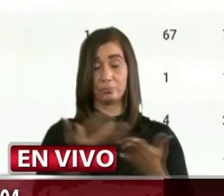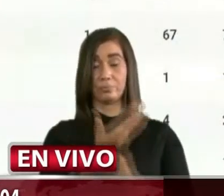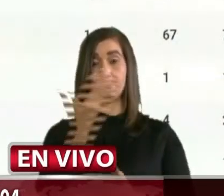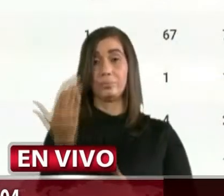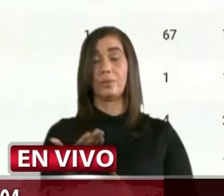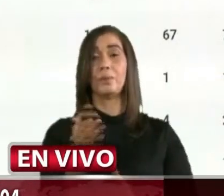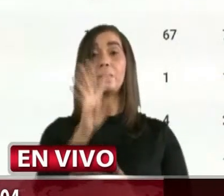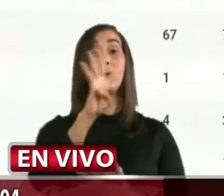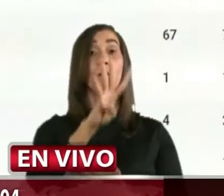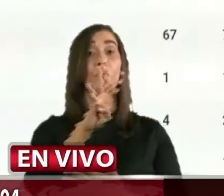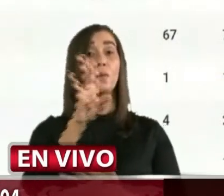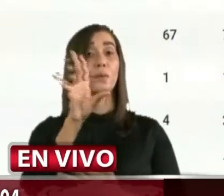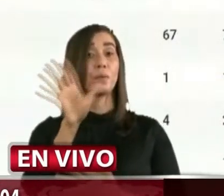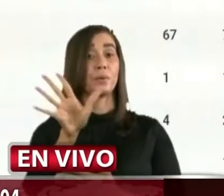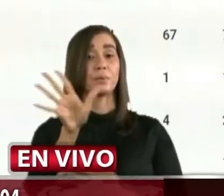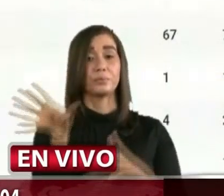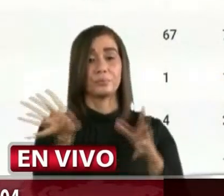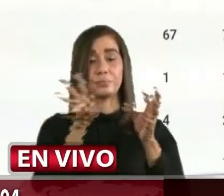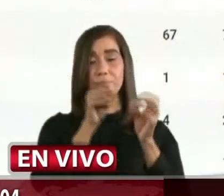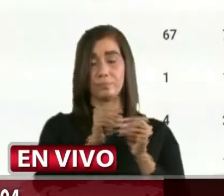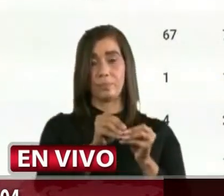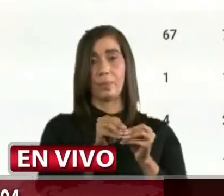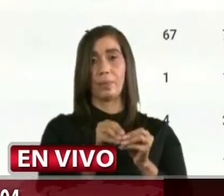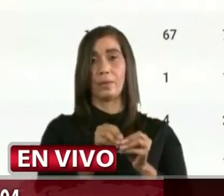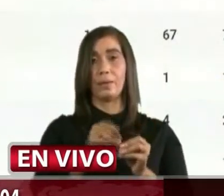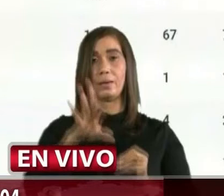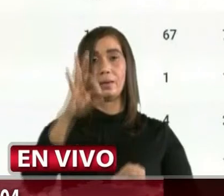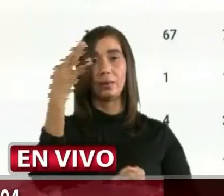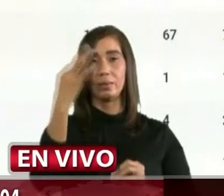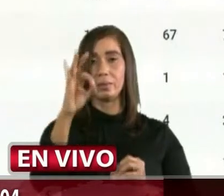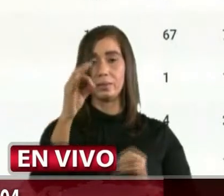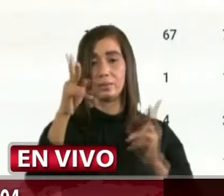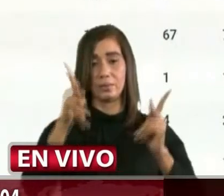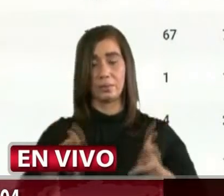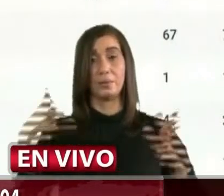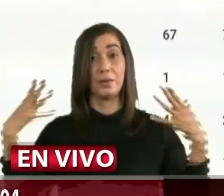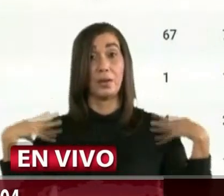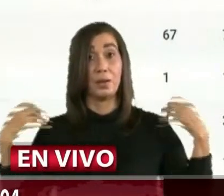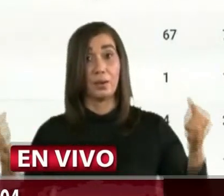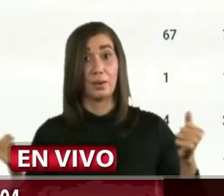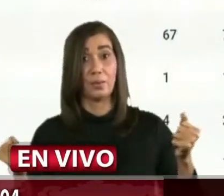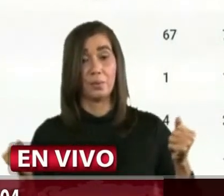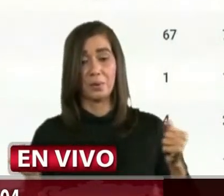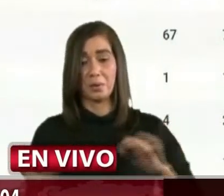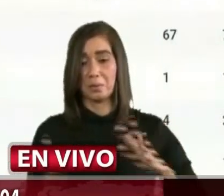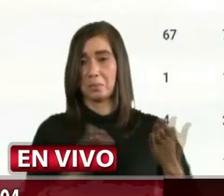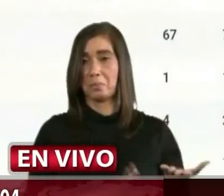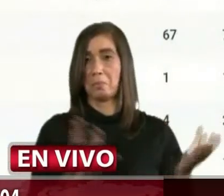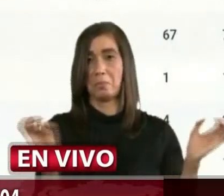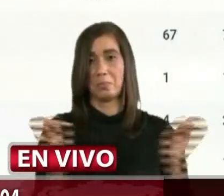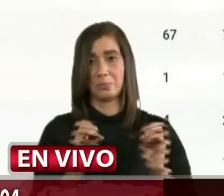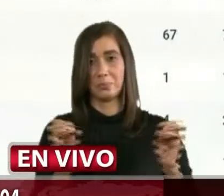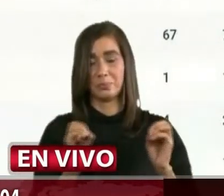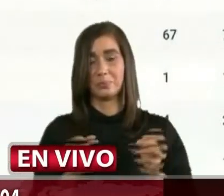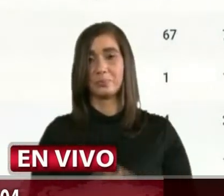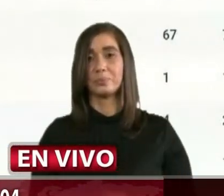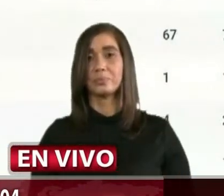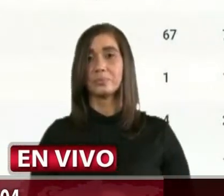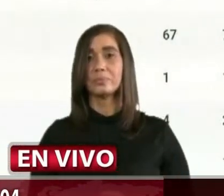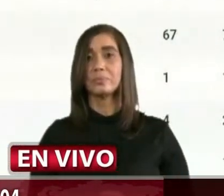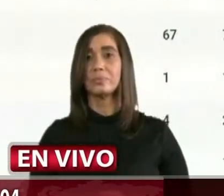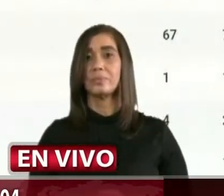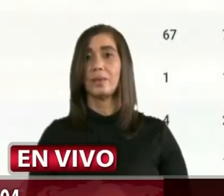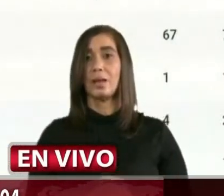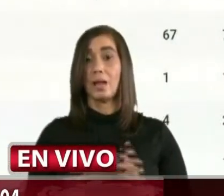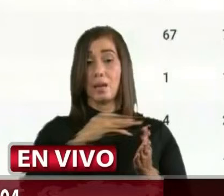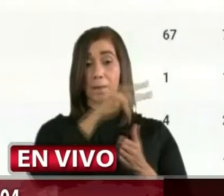nuevos, 45 acumulados, 19 recuperados, 0 fallecimientos.